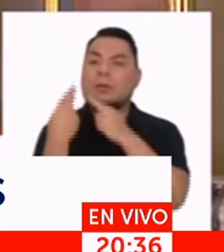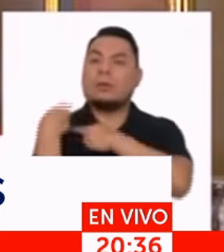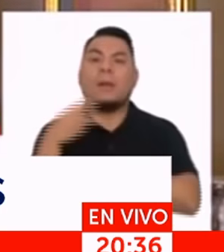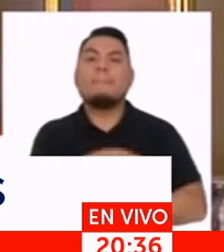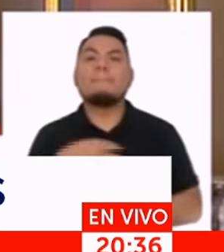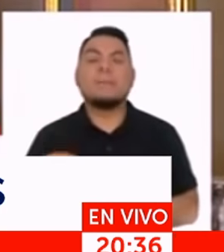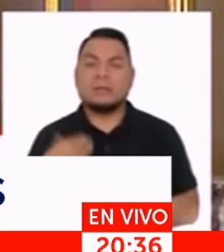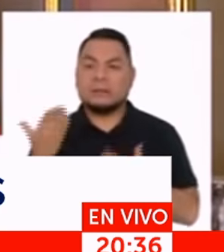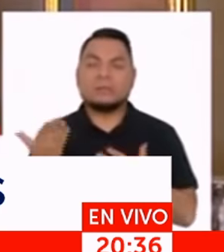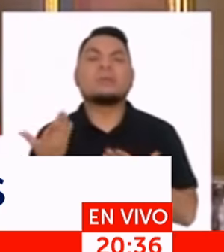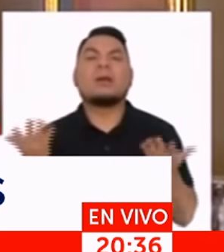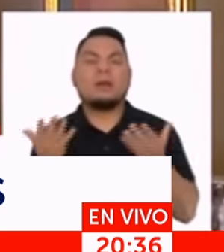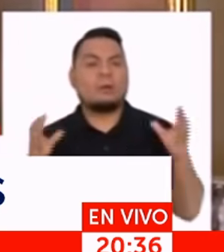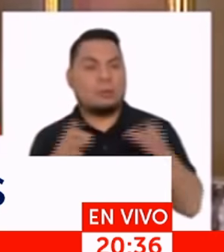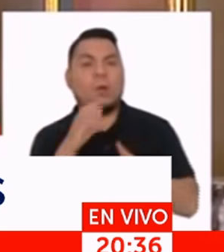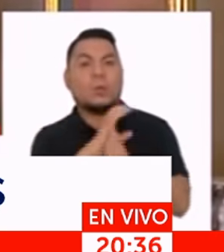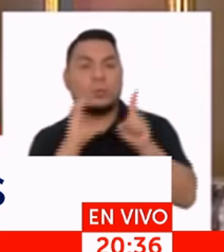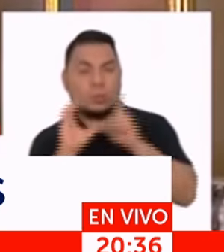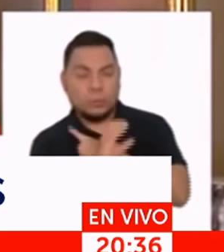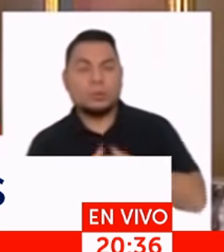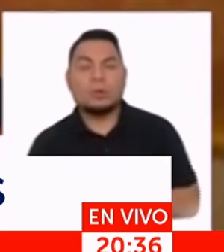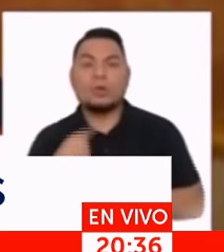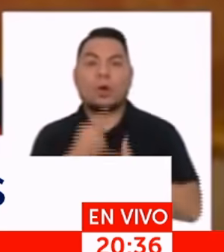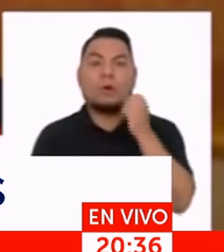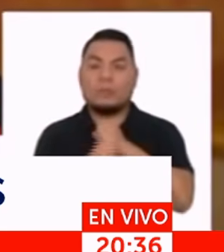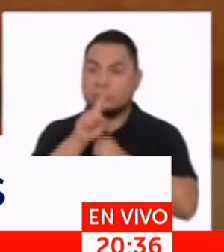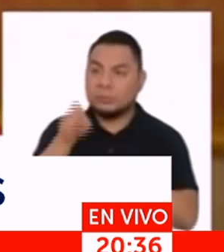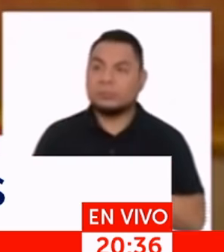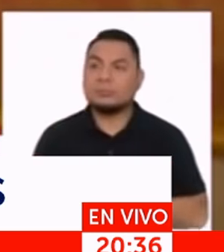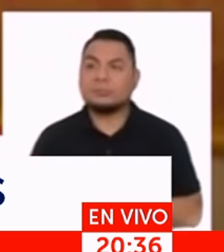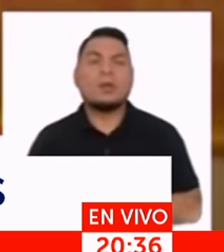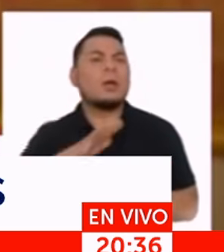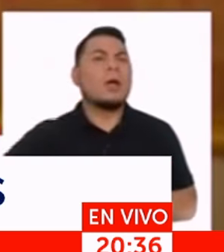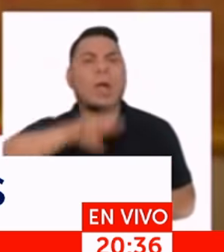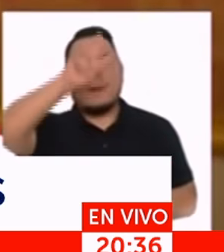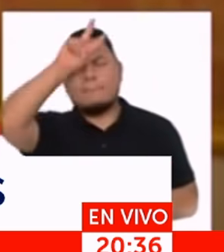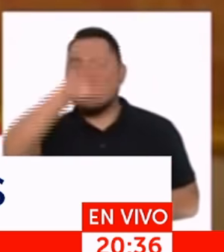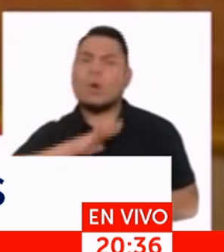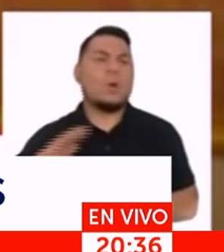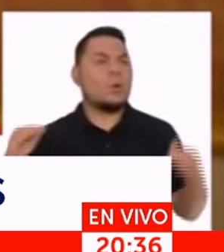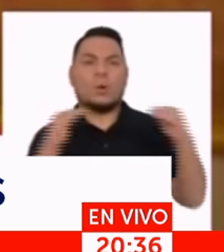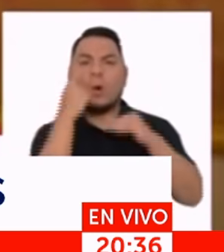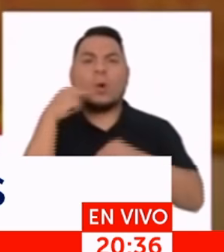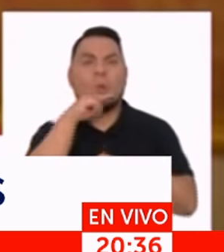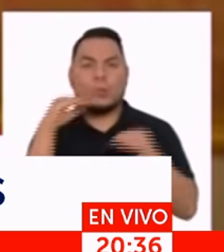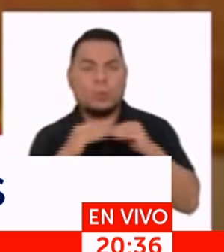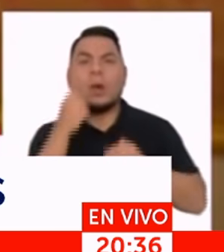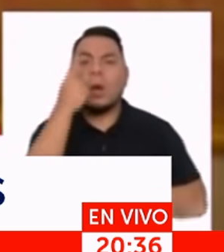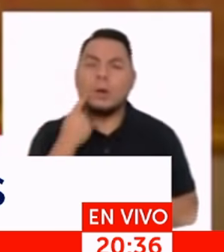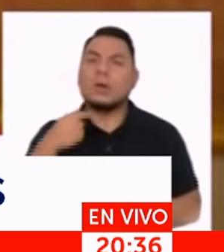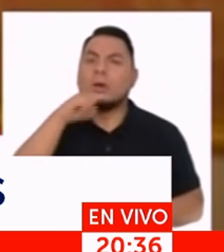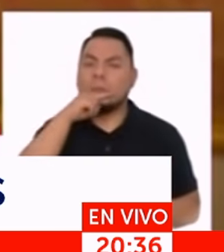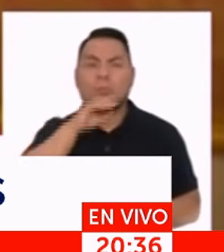cargo de ministra de Estado en el Despacho de Cultura que os confío? Por un Perú para todos y todas, por los